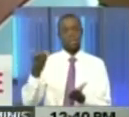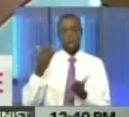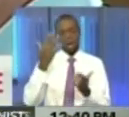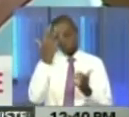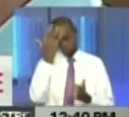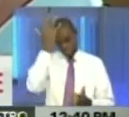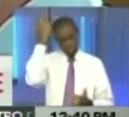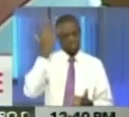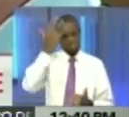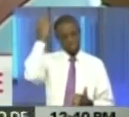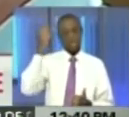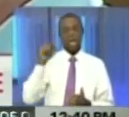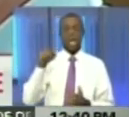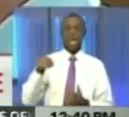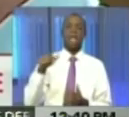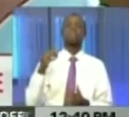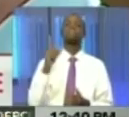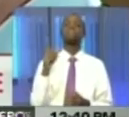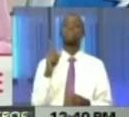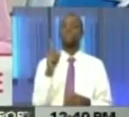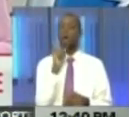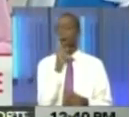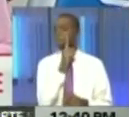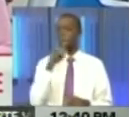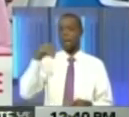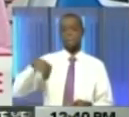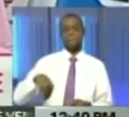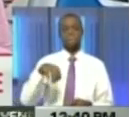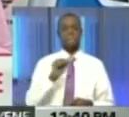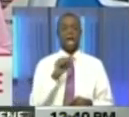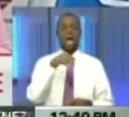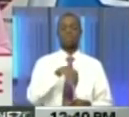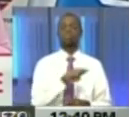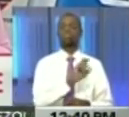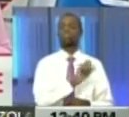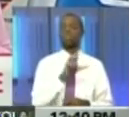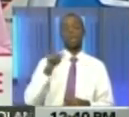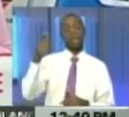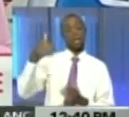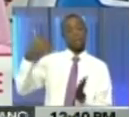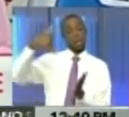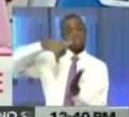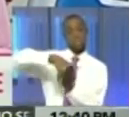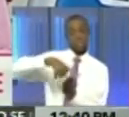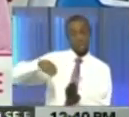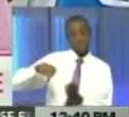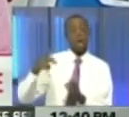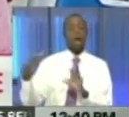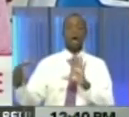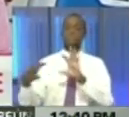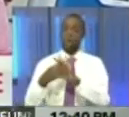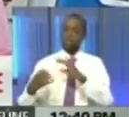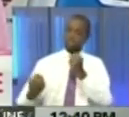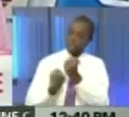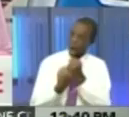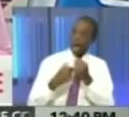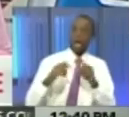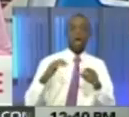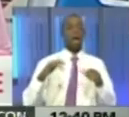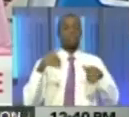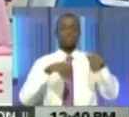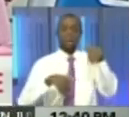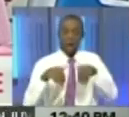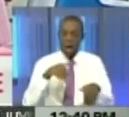clave, fundamental para todo proceso electoral, para todo proceso de referendo y para todas las actividades del